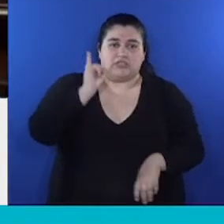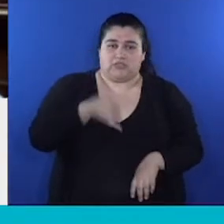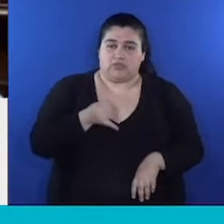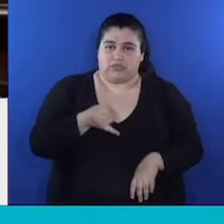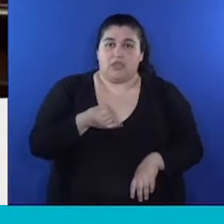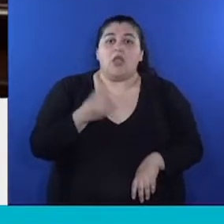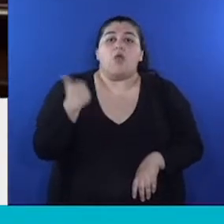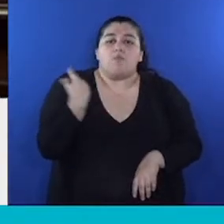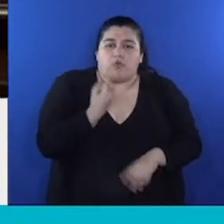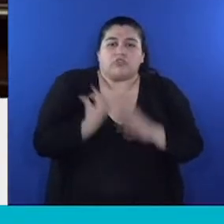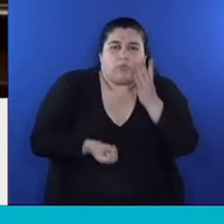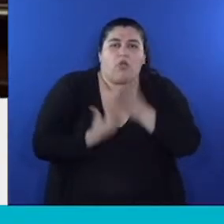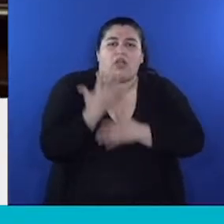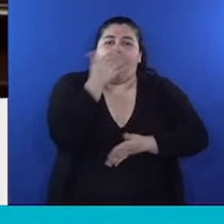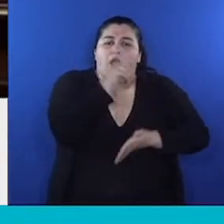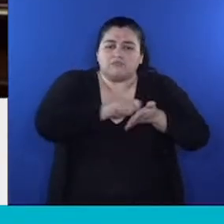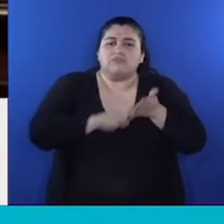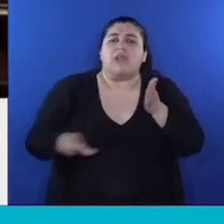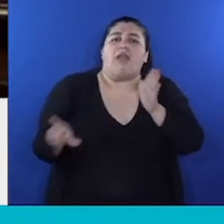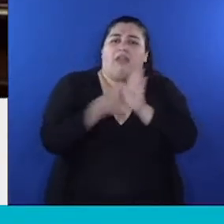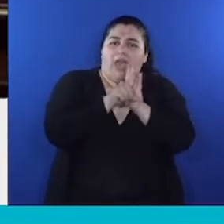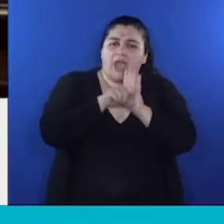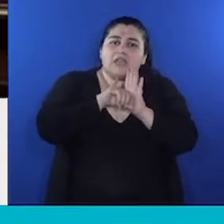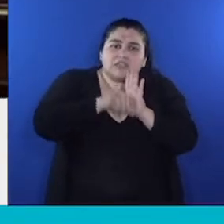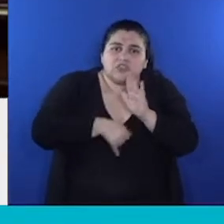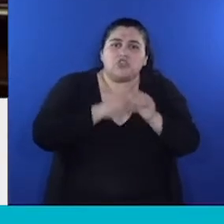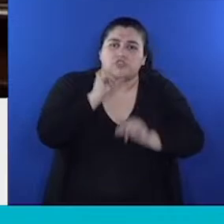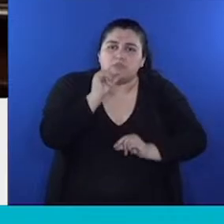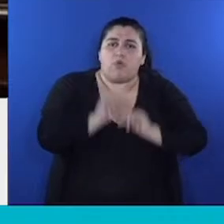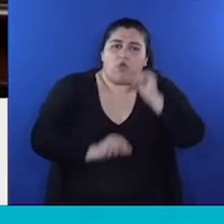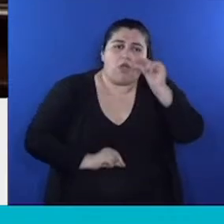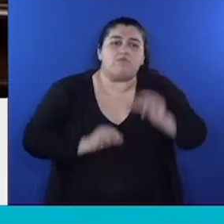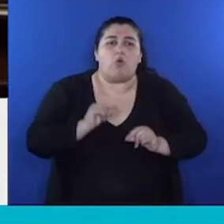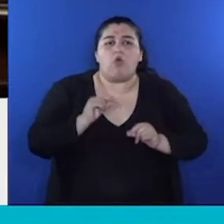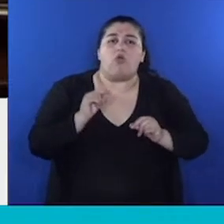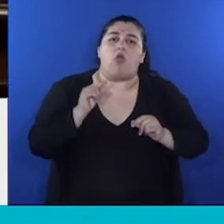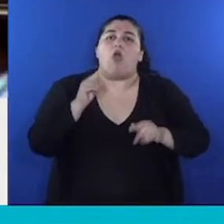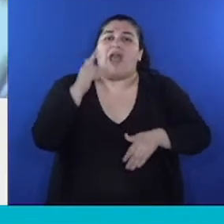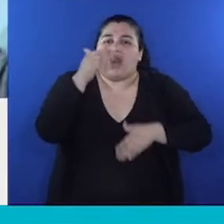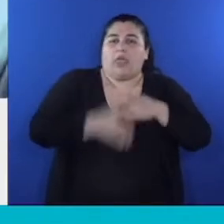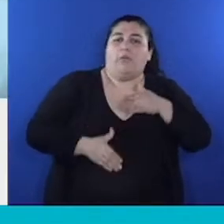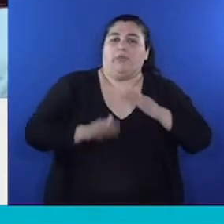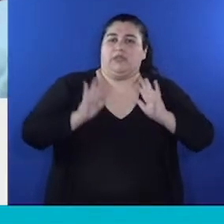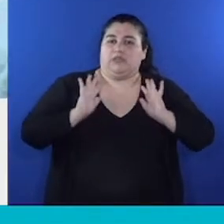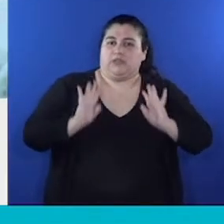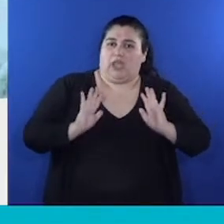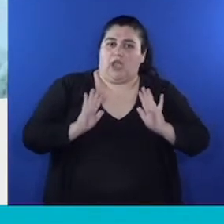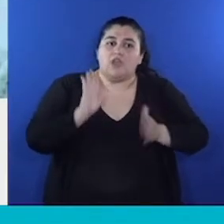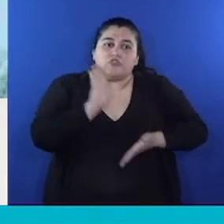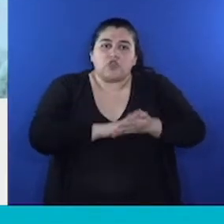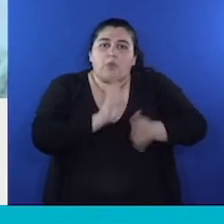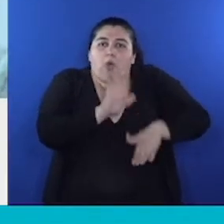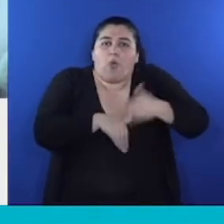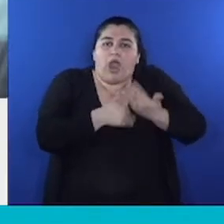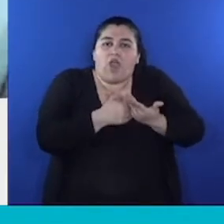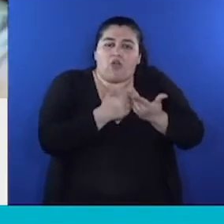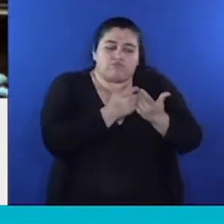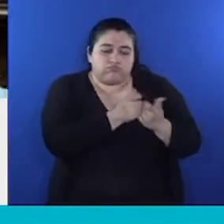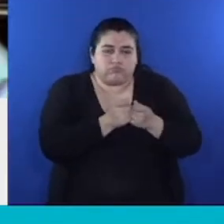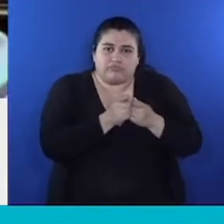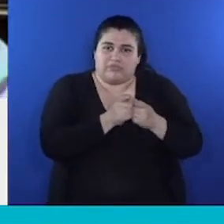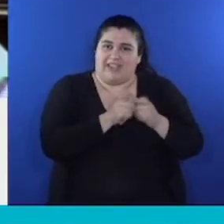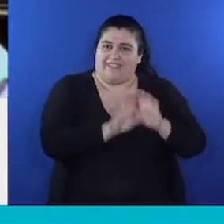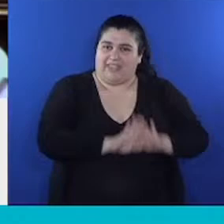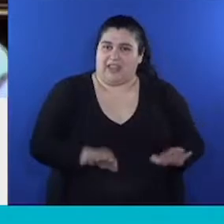redacción de una ley que empiece a limitar las cuestiones de la ludopatía en la provincia de Buenos Aires, fundamentalmente para los niños, pero